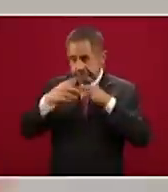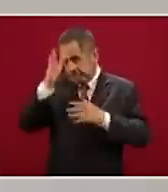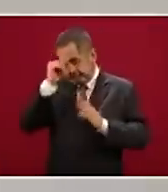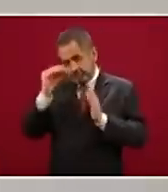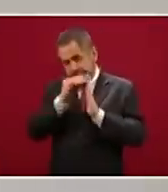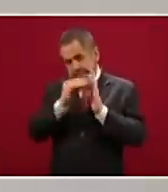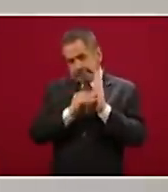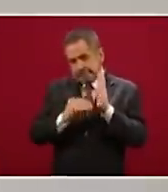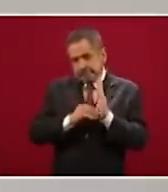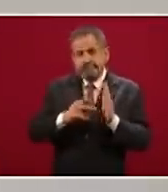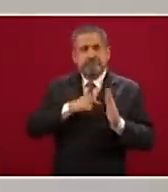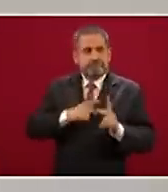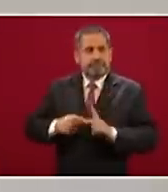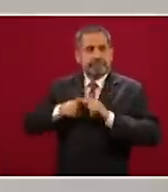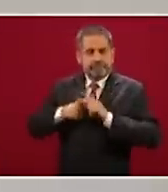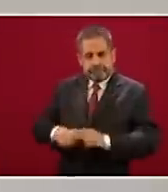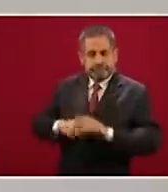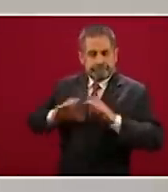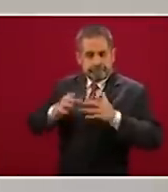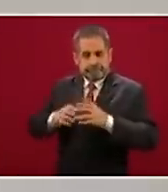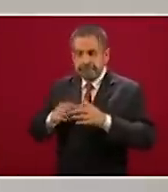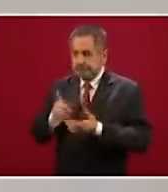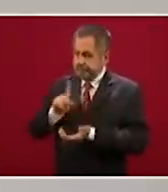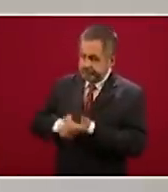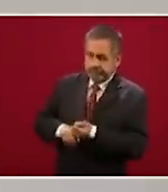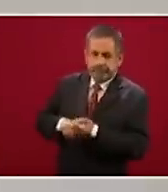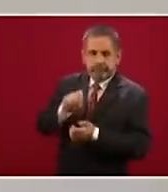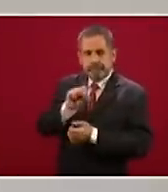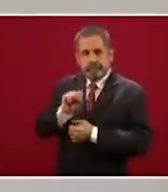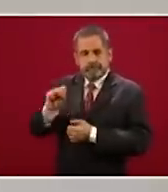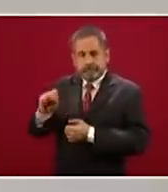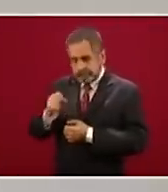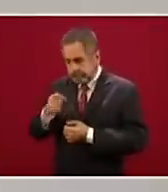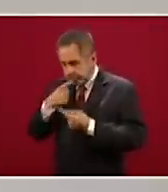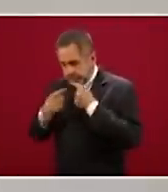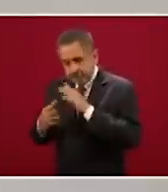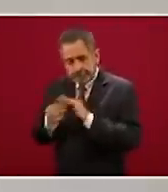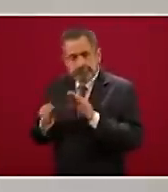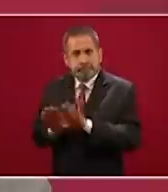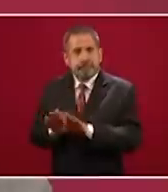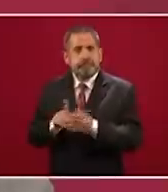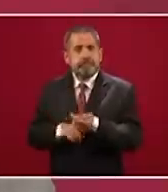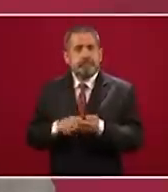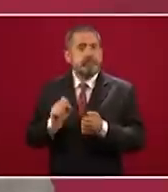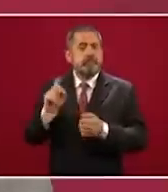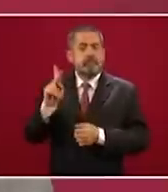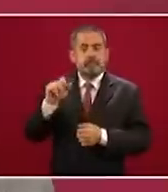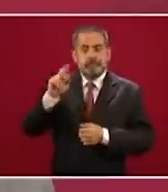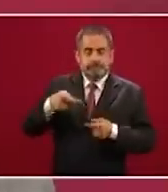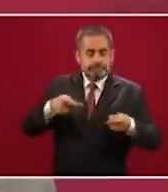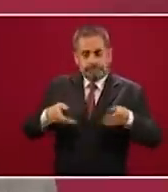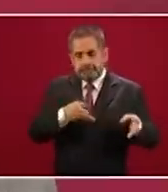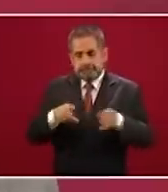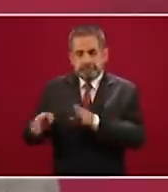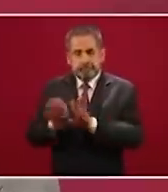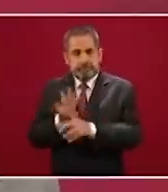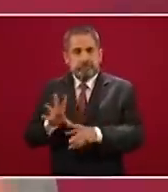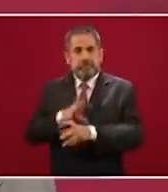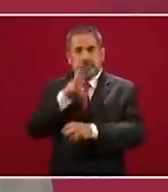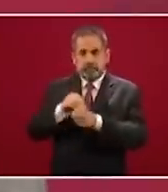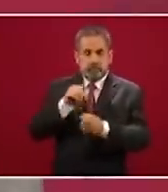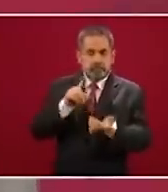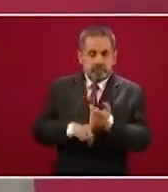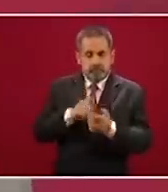lo que habíamos empezado a trabajar en el ámbito interior de las instituciones del sector con el plan de preparación que involucraba ahora